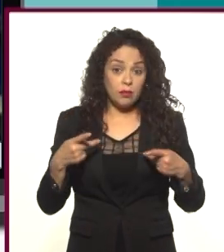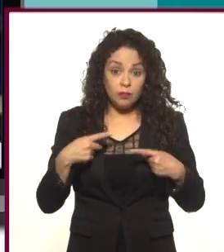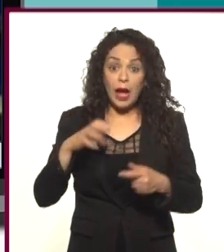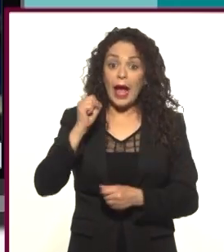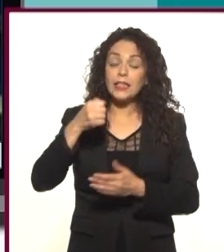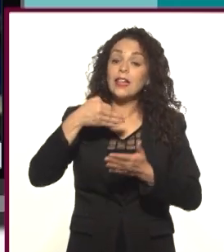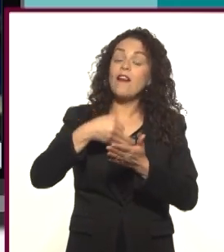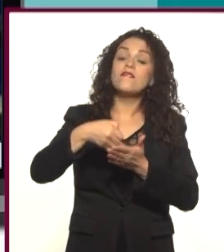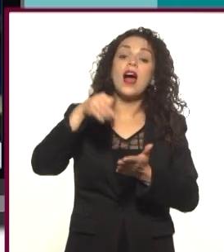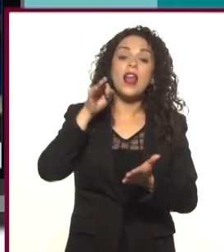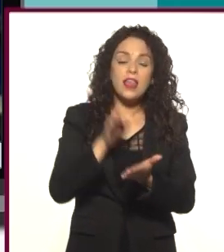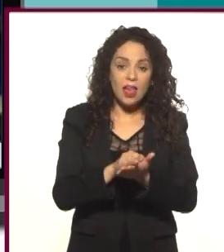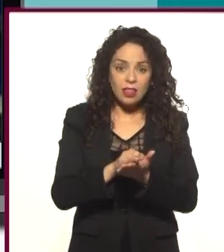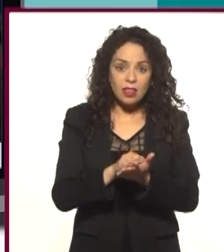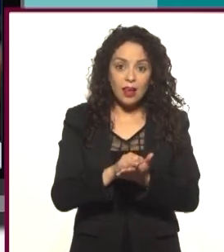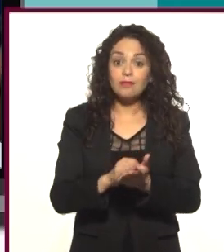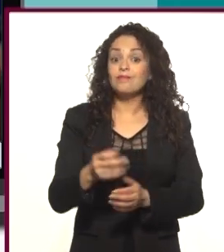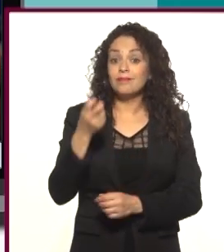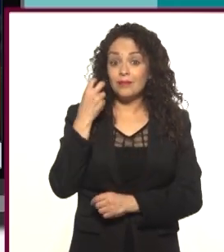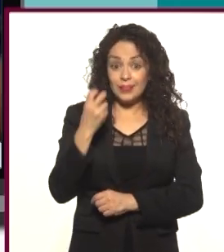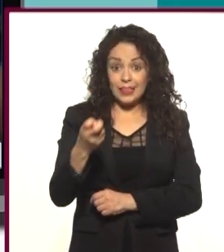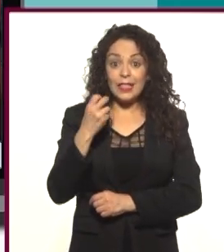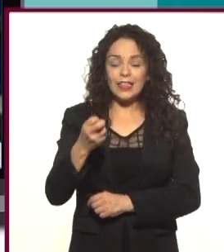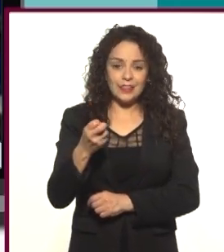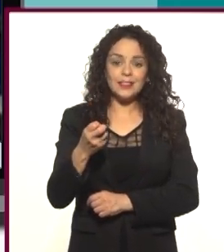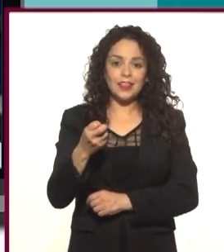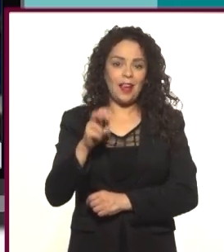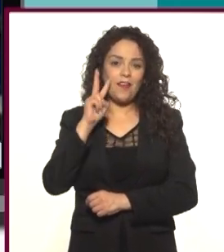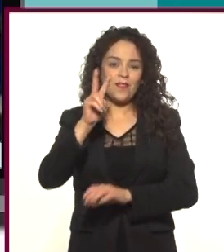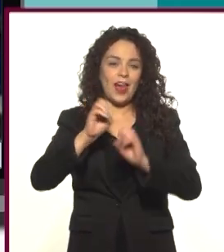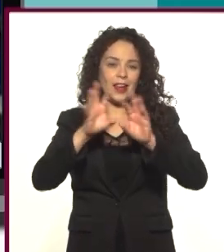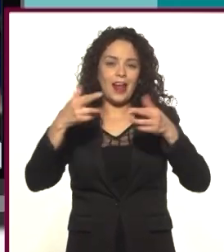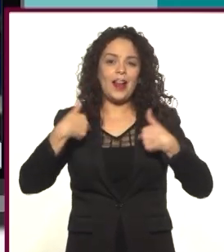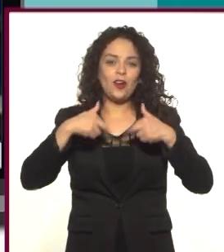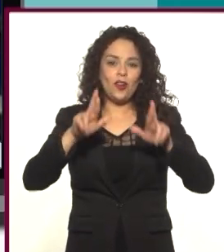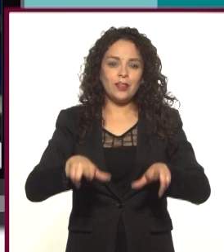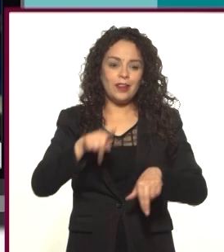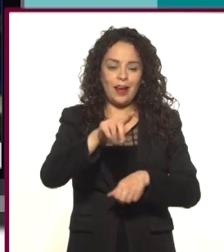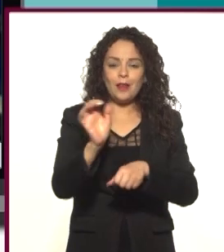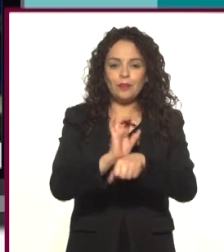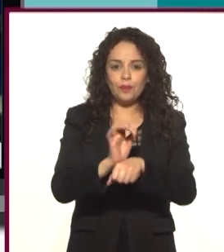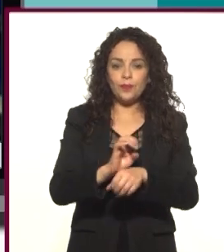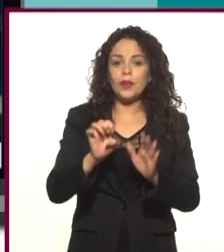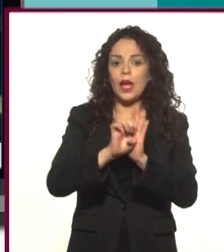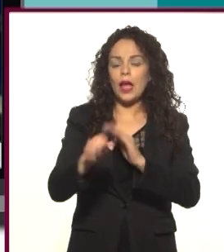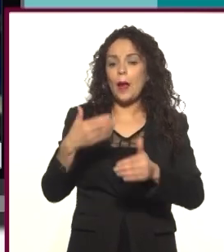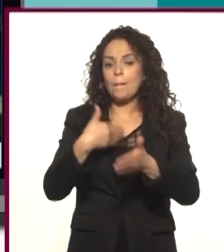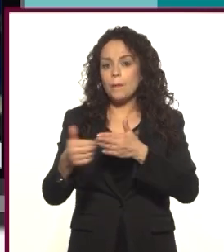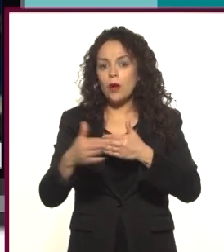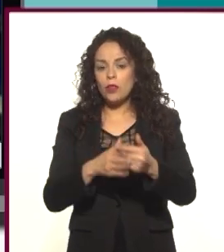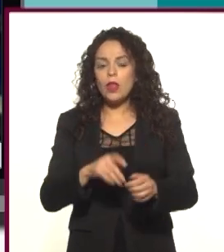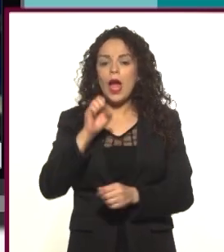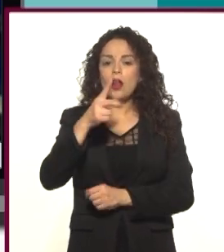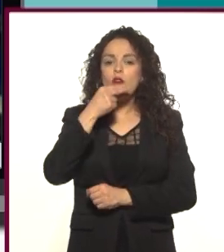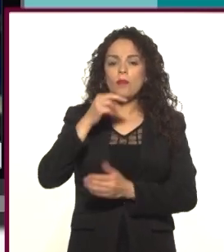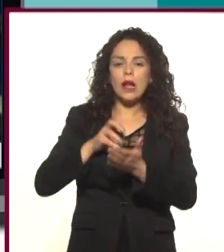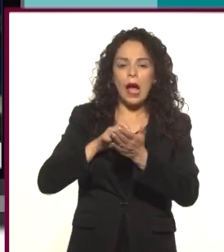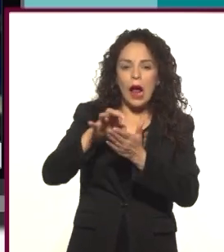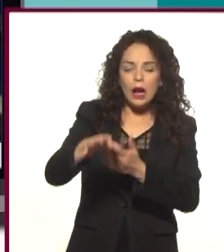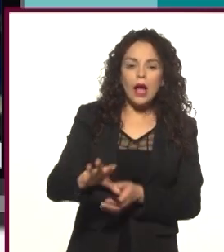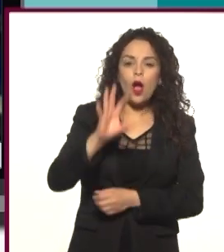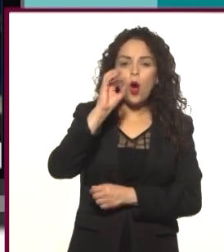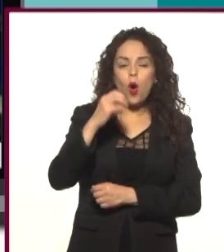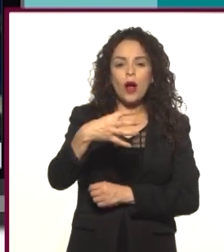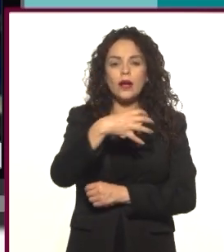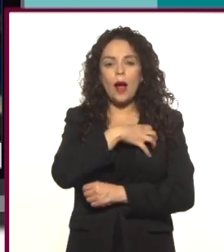eran valientes. Y eso era como lo que se representaba. Y héroes más modernos, como Spider-Man, como el Capitán América,